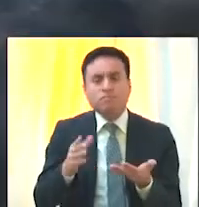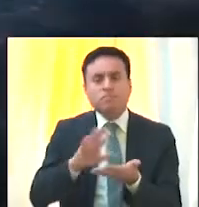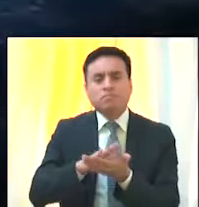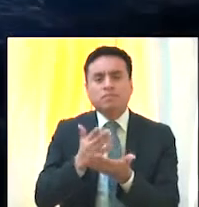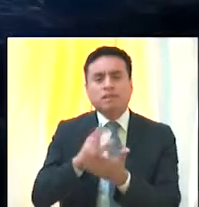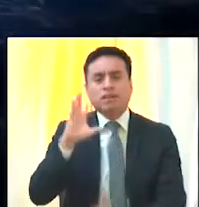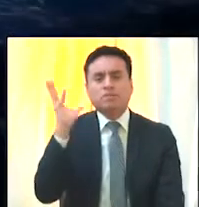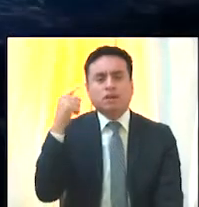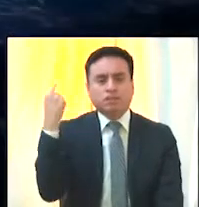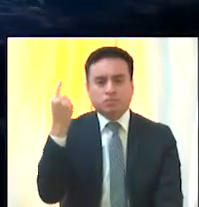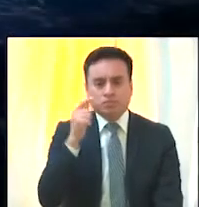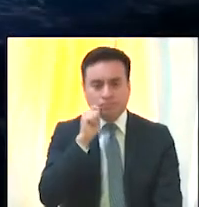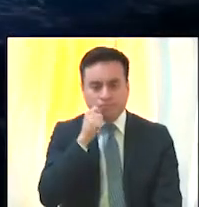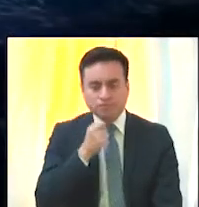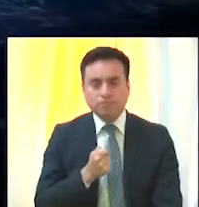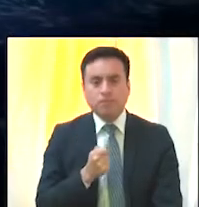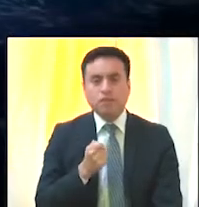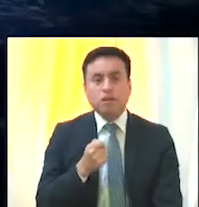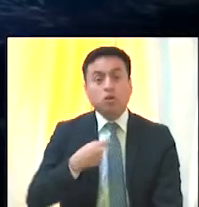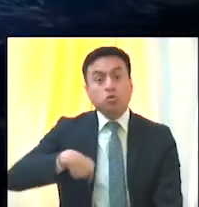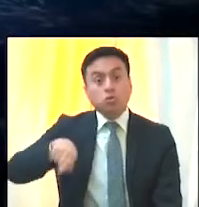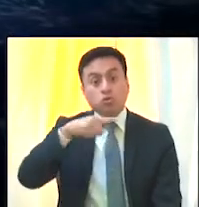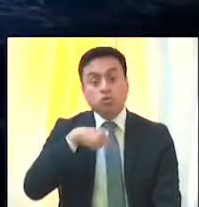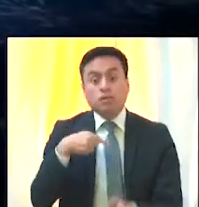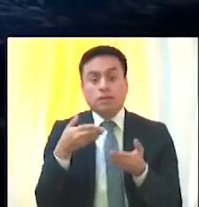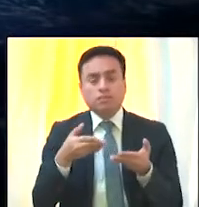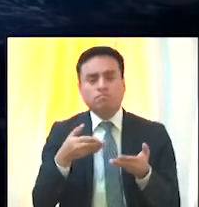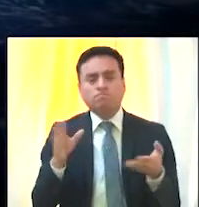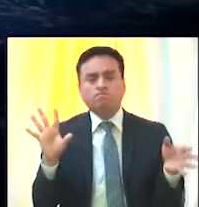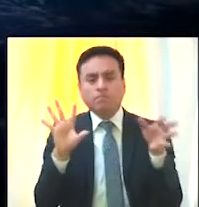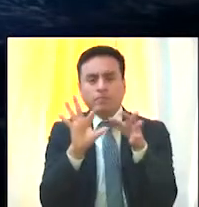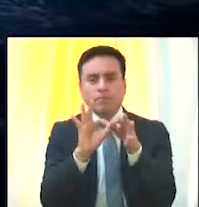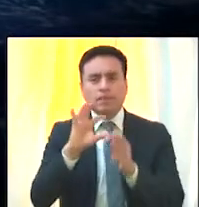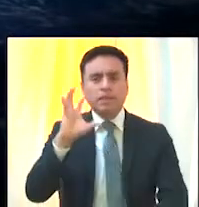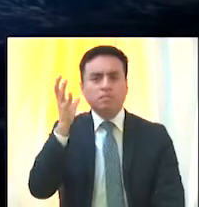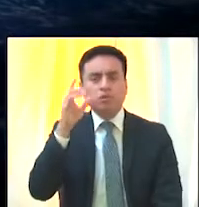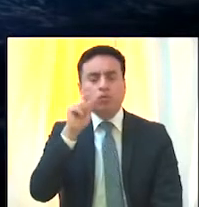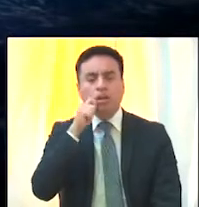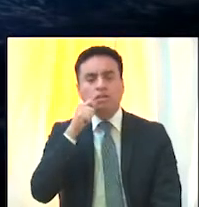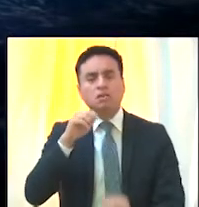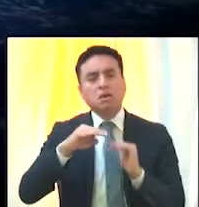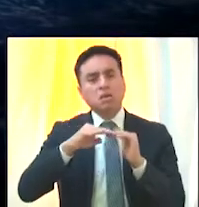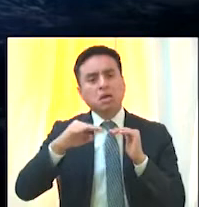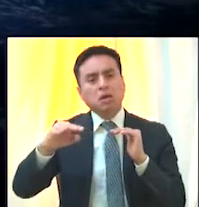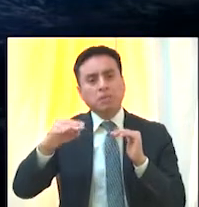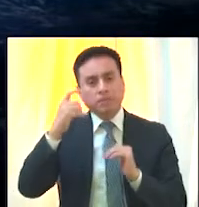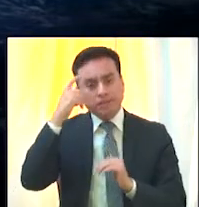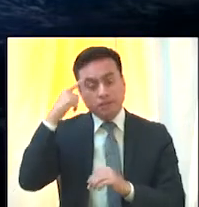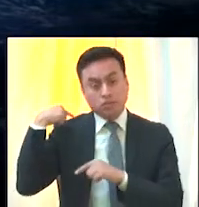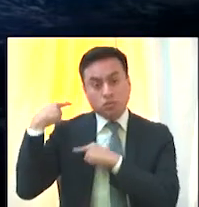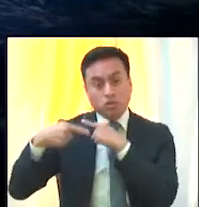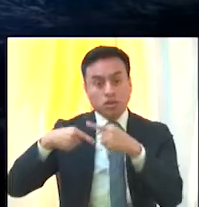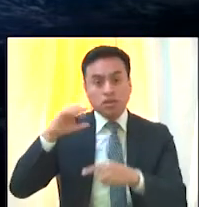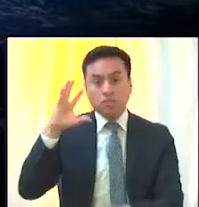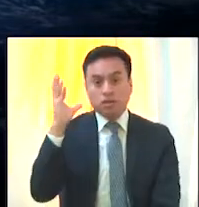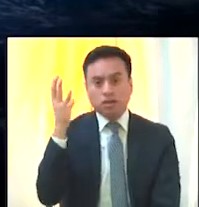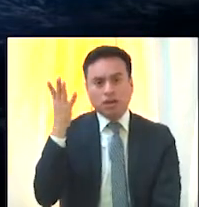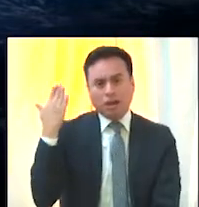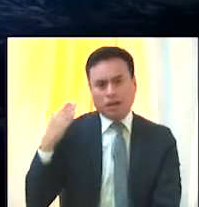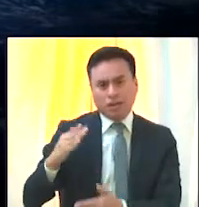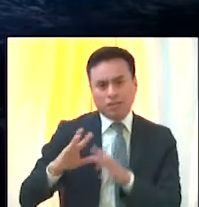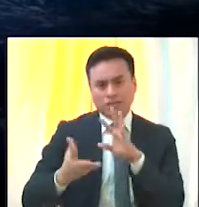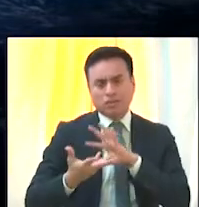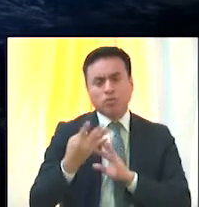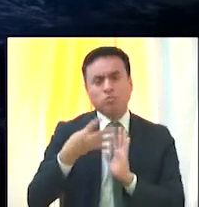climático. Aunque nosotros en general asociamos el clima con una condición estable, la historia climática del planeta desde su inicio hace